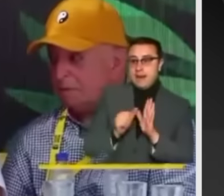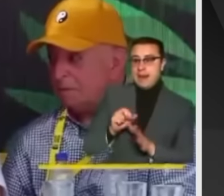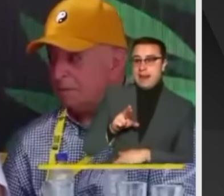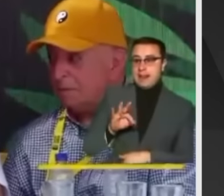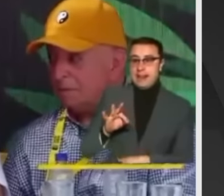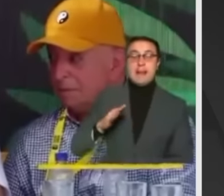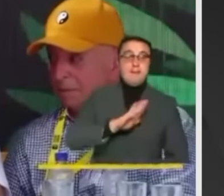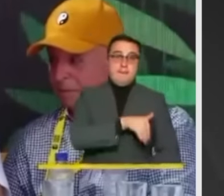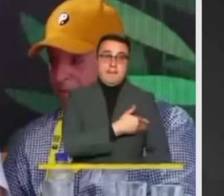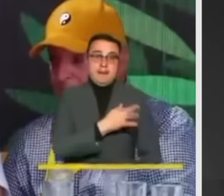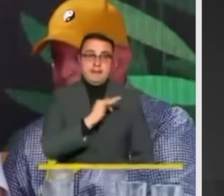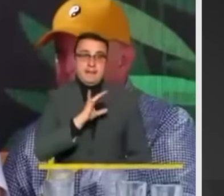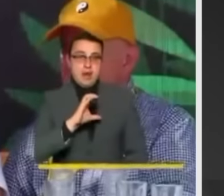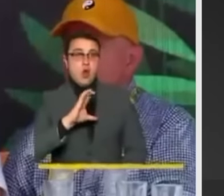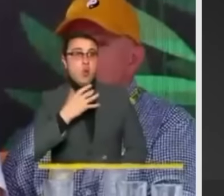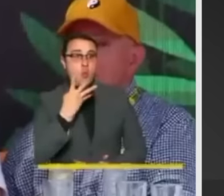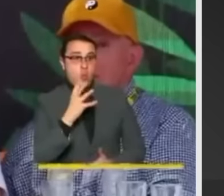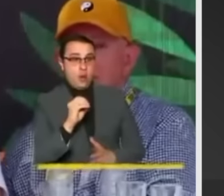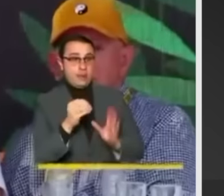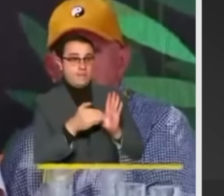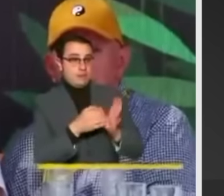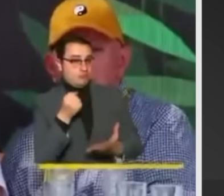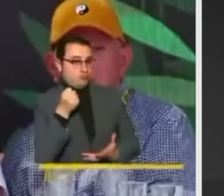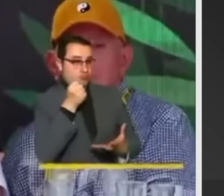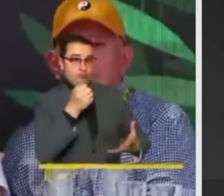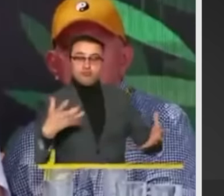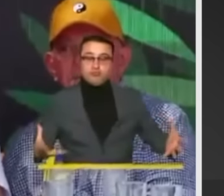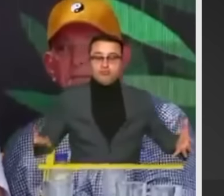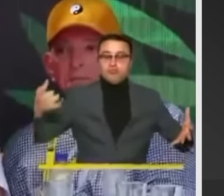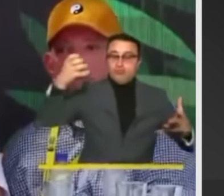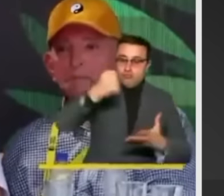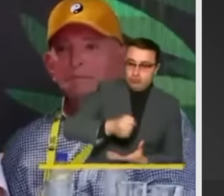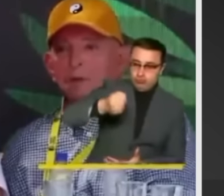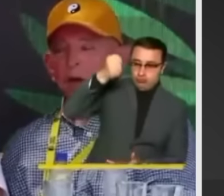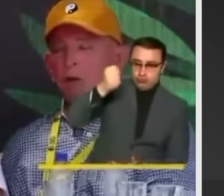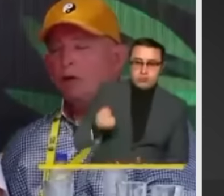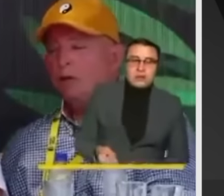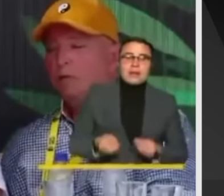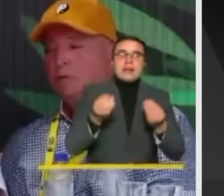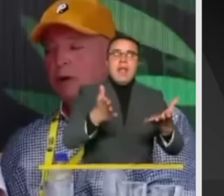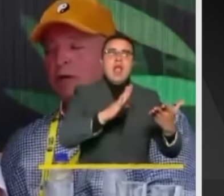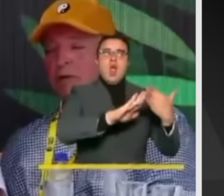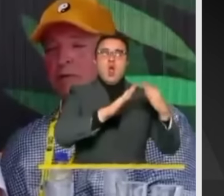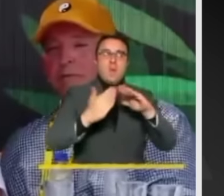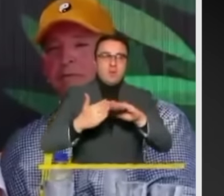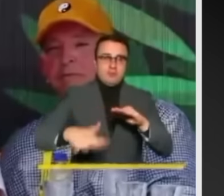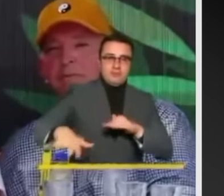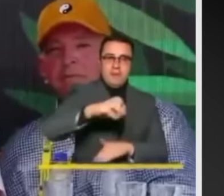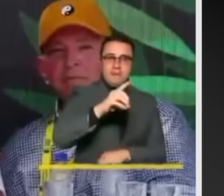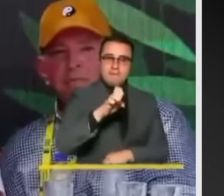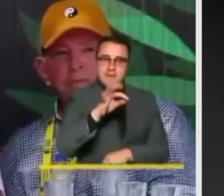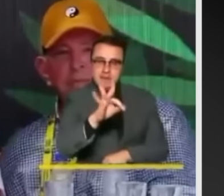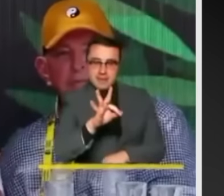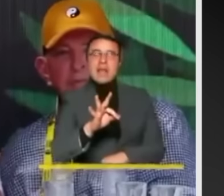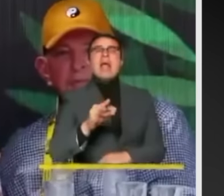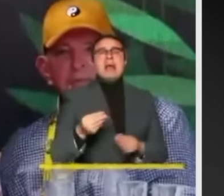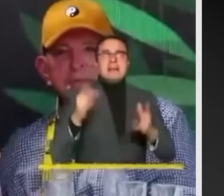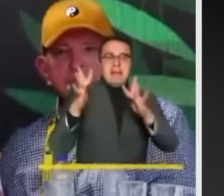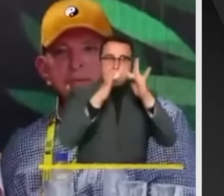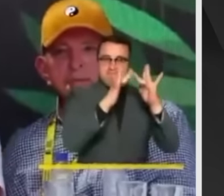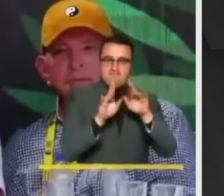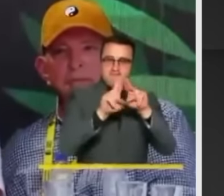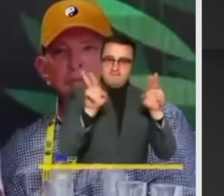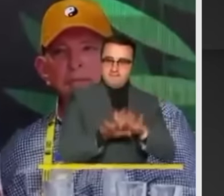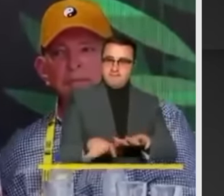mil nosotros, para conectividad en los municipios PEDET. Y la inversión en el departamento, que ya lo sabe usted, señor